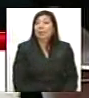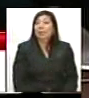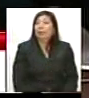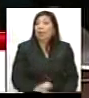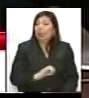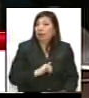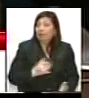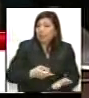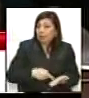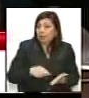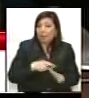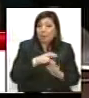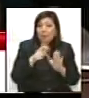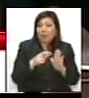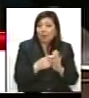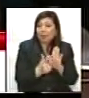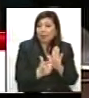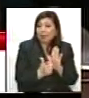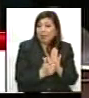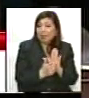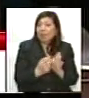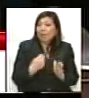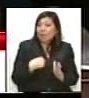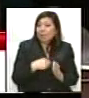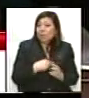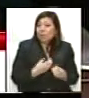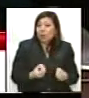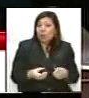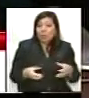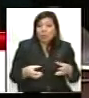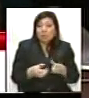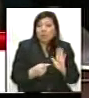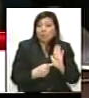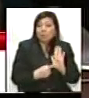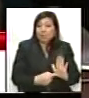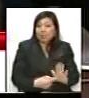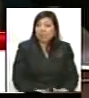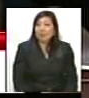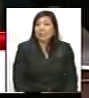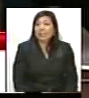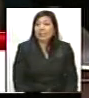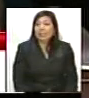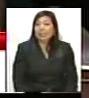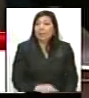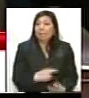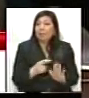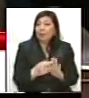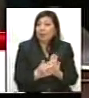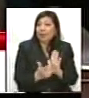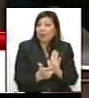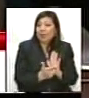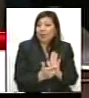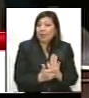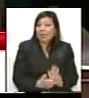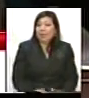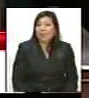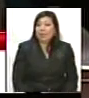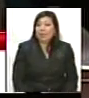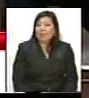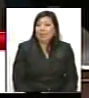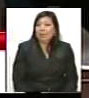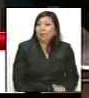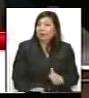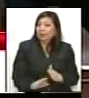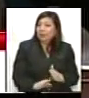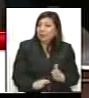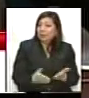ejecutivo envía este proyecto de ley y nosotros como comisión presentamos el proyecto de ley bajo